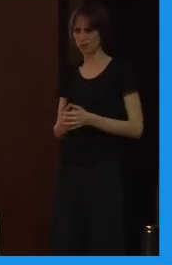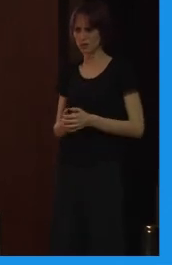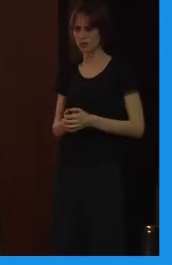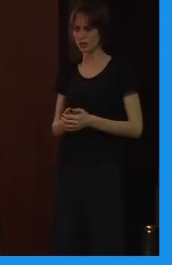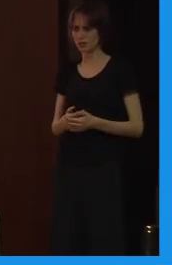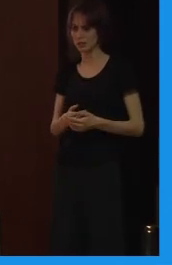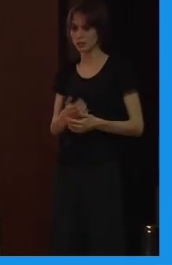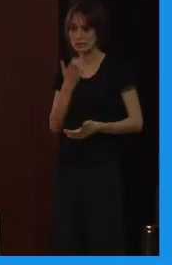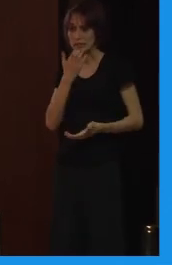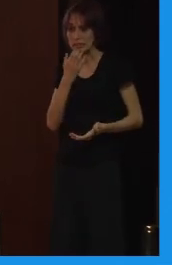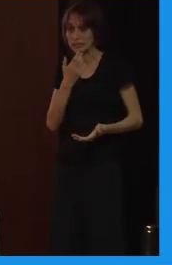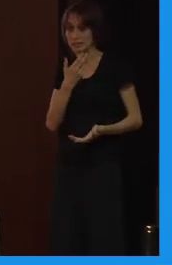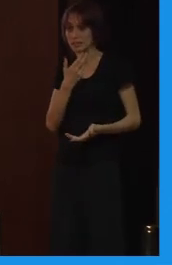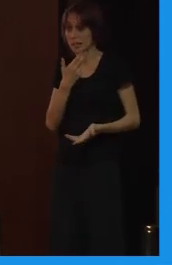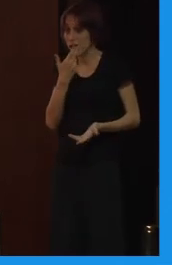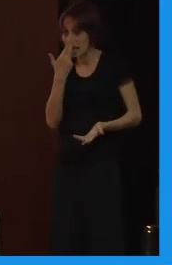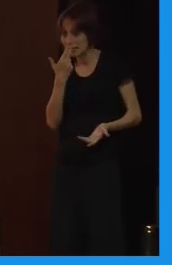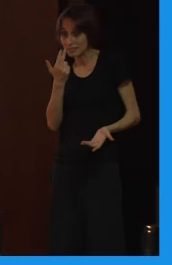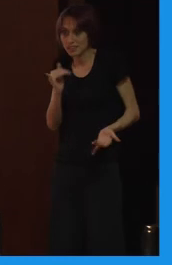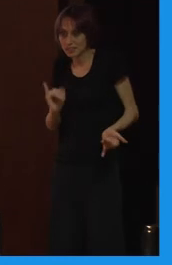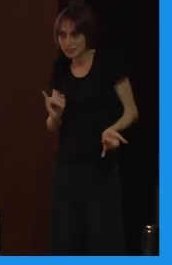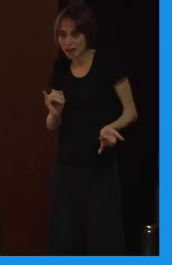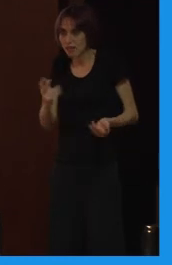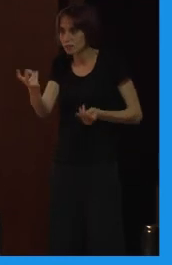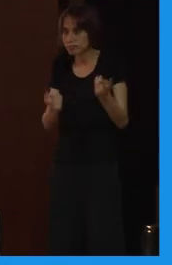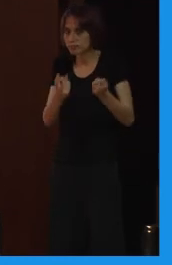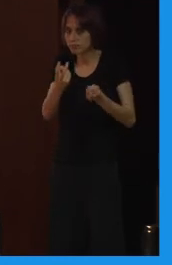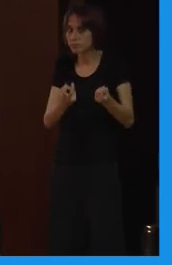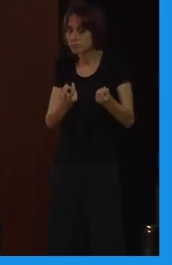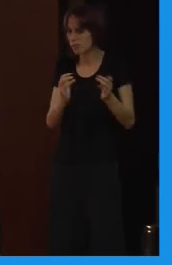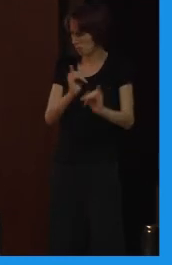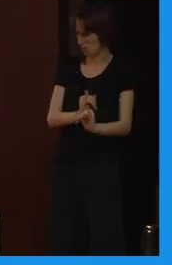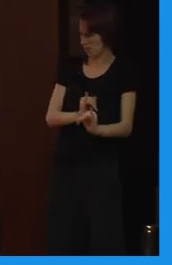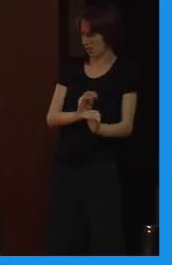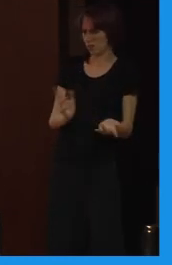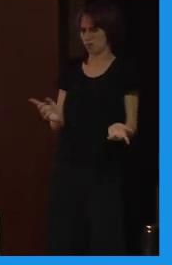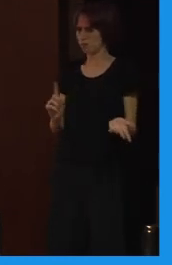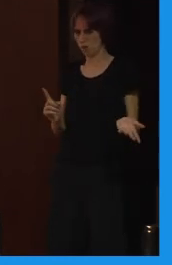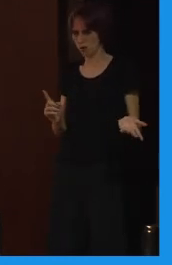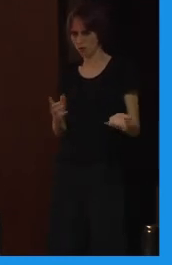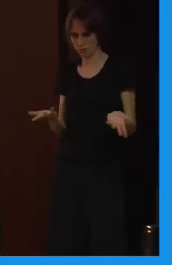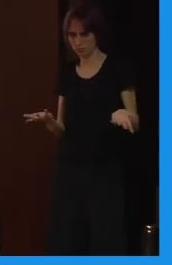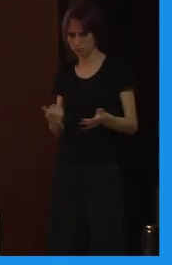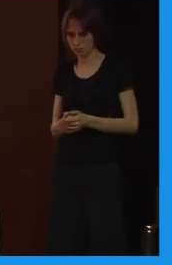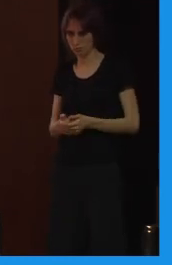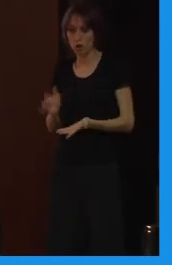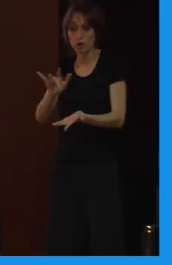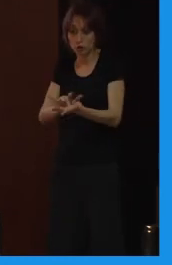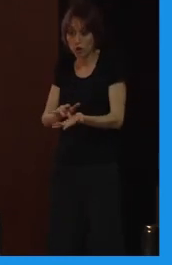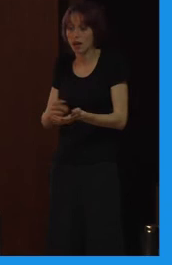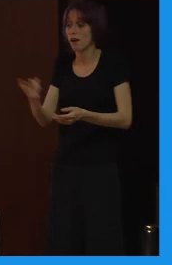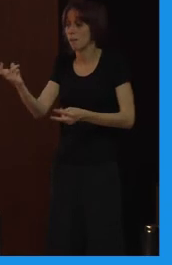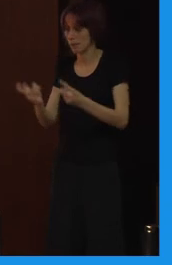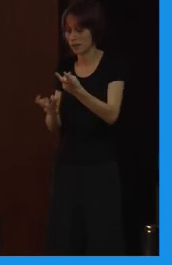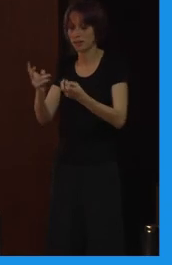que ir a vuestras casas. Pues lo mismo os digo, a lo mejor los que habéis venido aquí de fibromialgia sois más activos, de otra gente que está más decaída, que